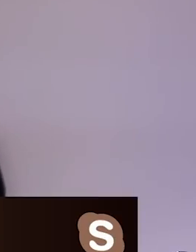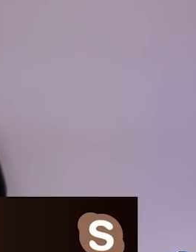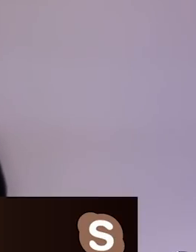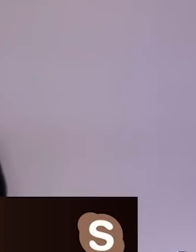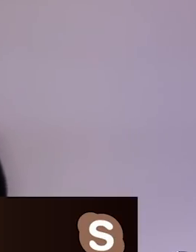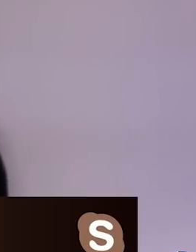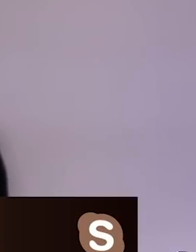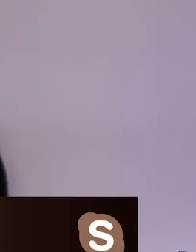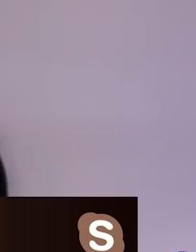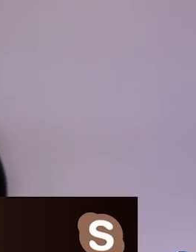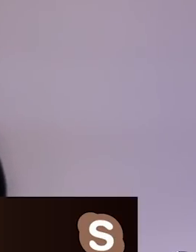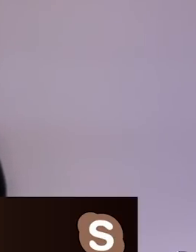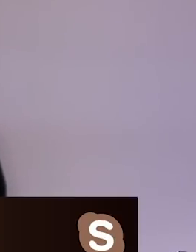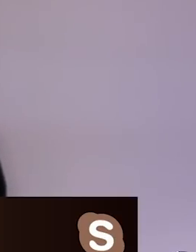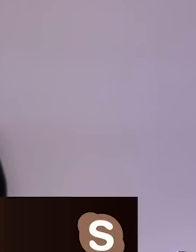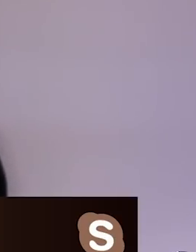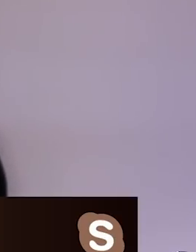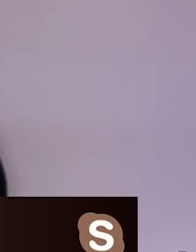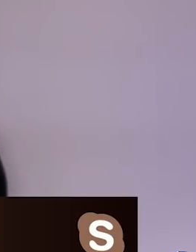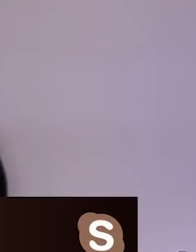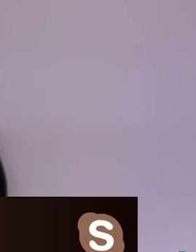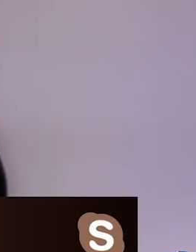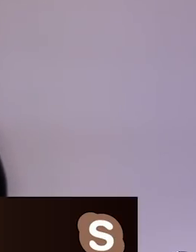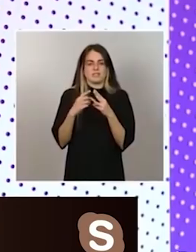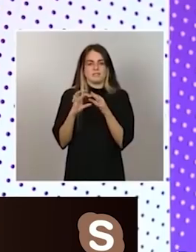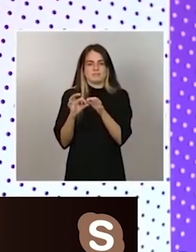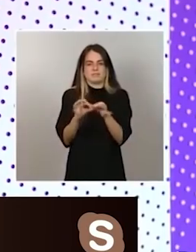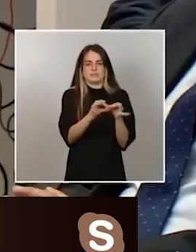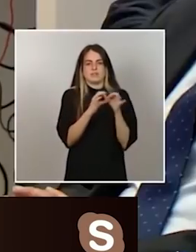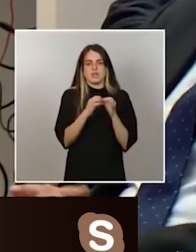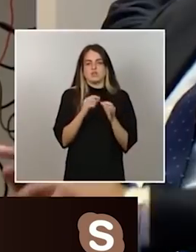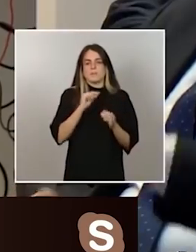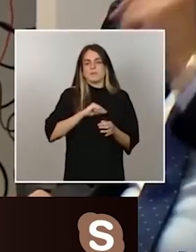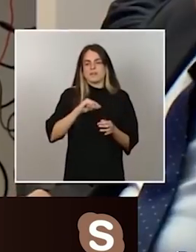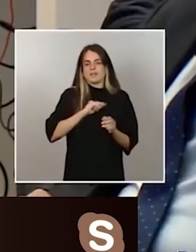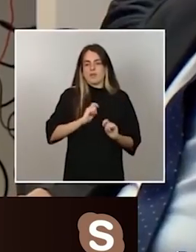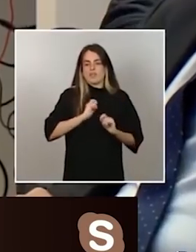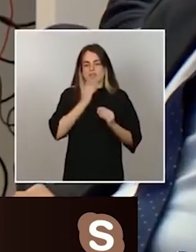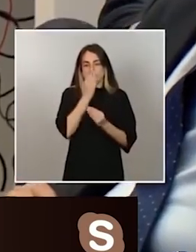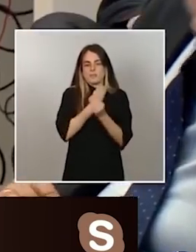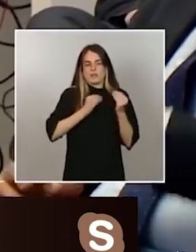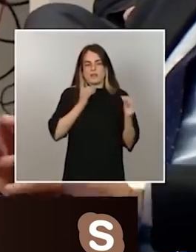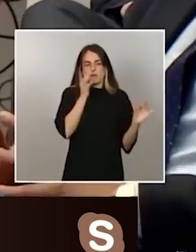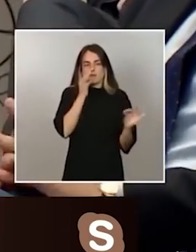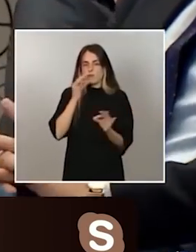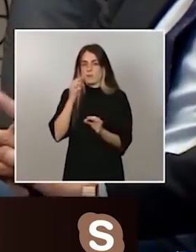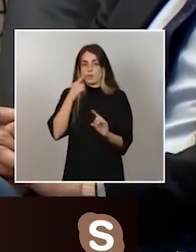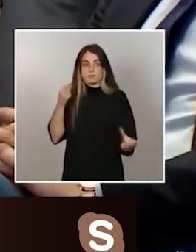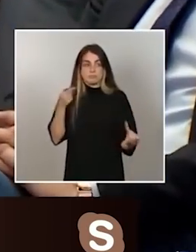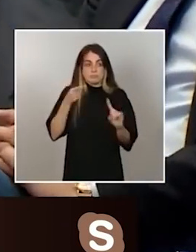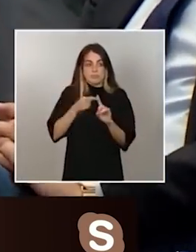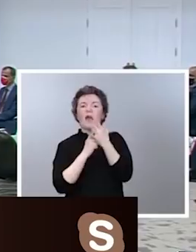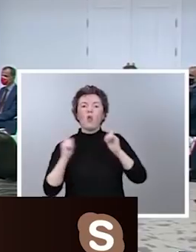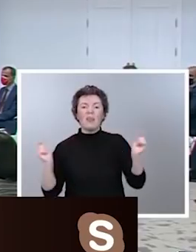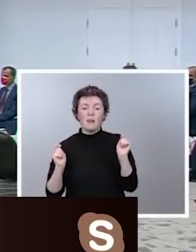violencia. Yo pude vivir de primera mano lo que sufrimos allí en aquel meeting de Vallecas, donde llegué aproximadamente